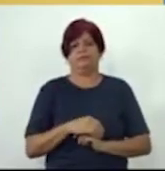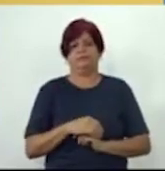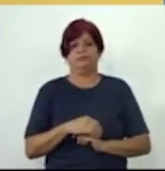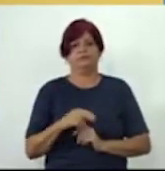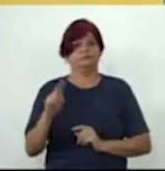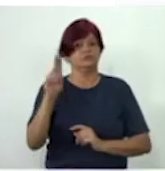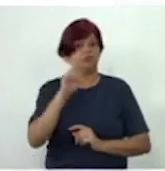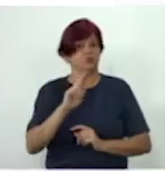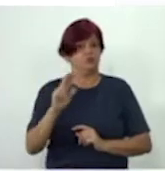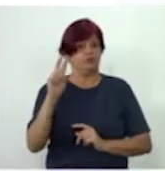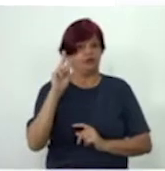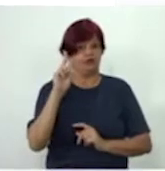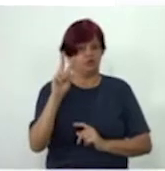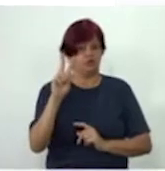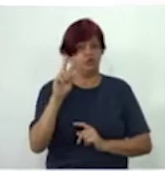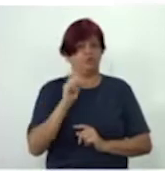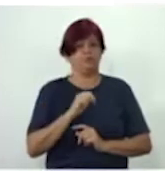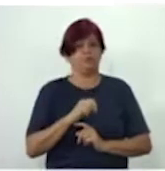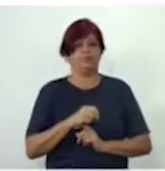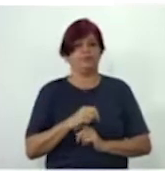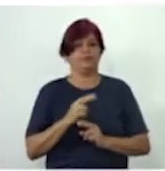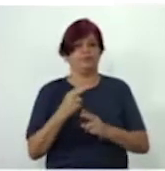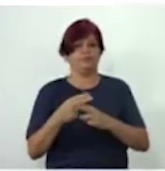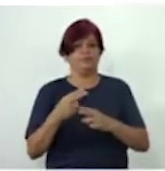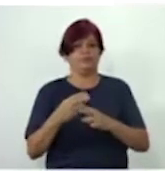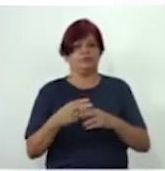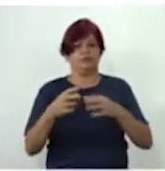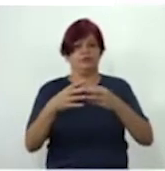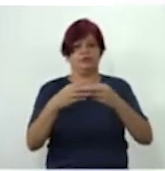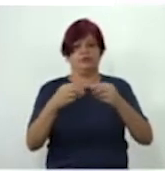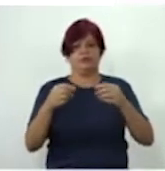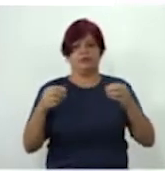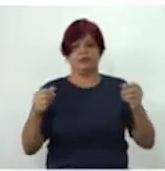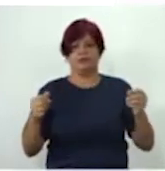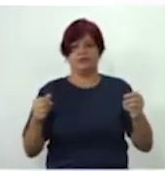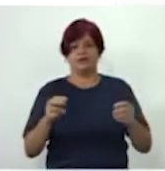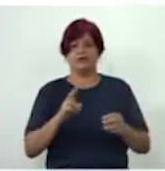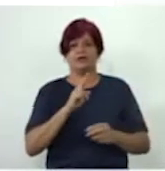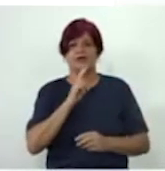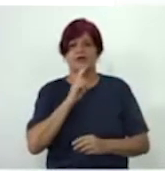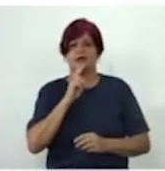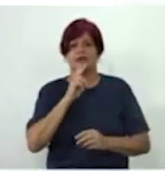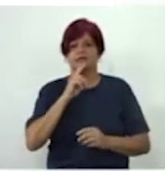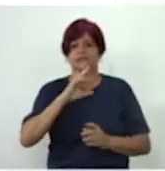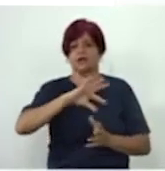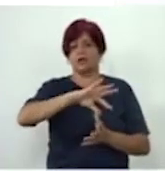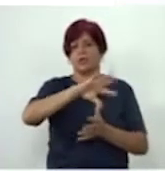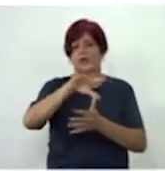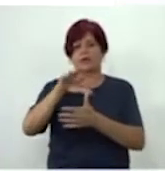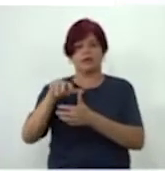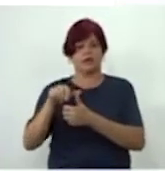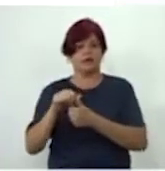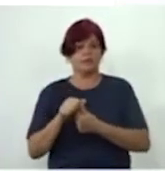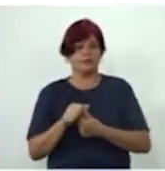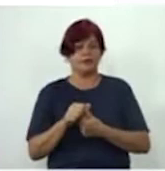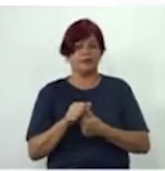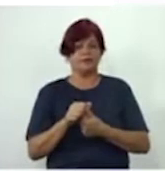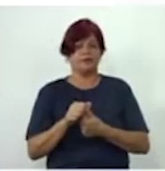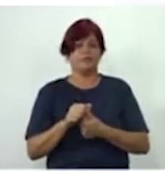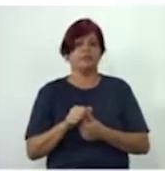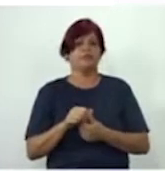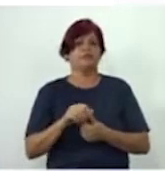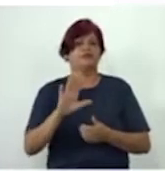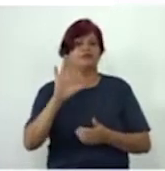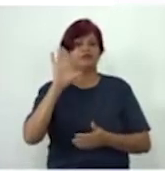unidad 2, llamada las tierras y las aguas en el planeta, que cuenta con 5